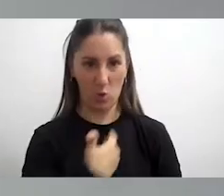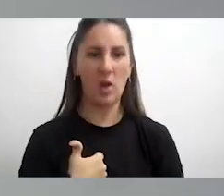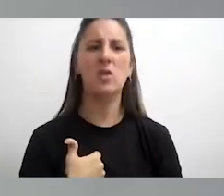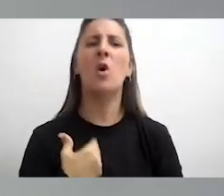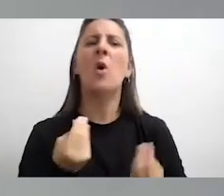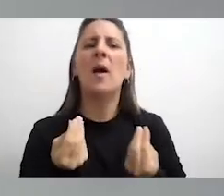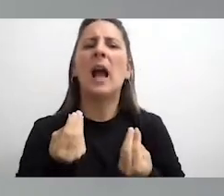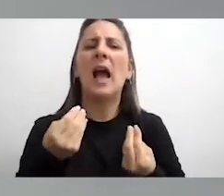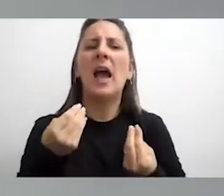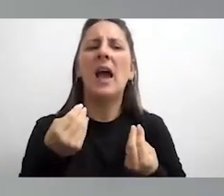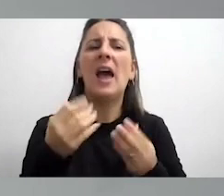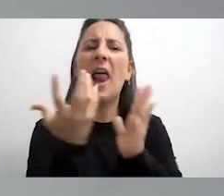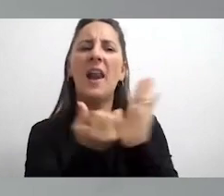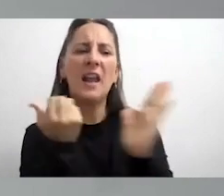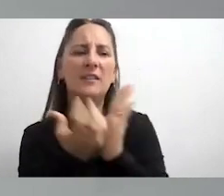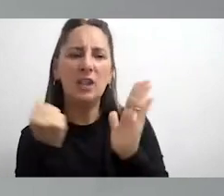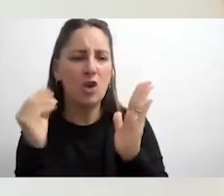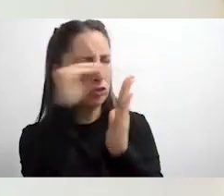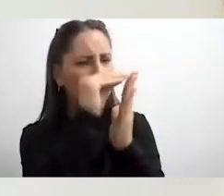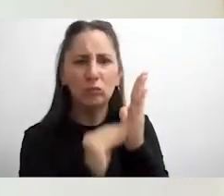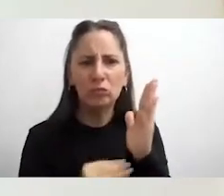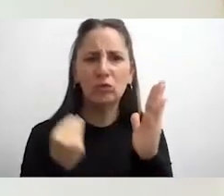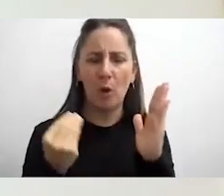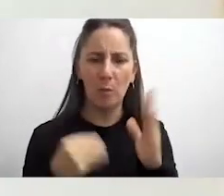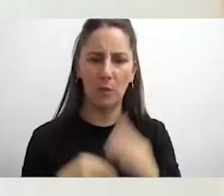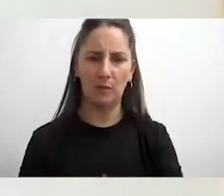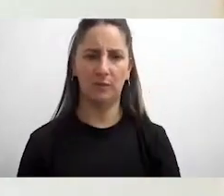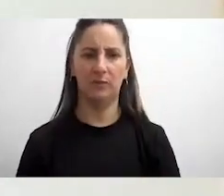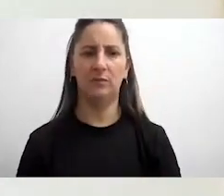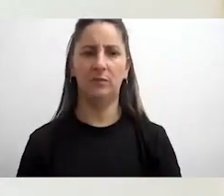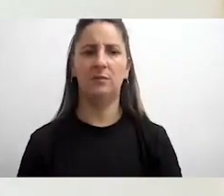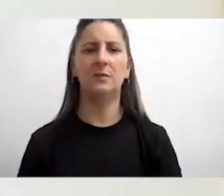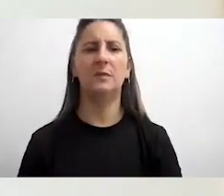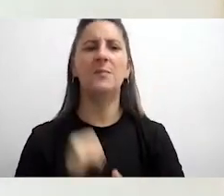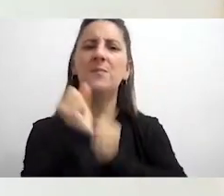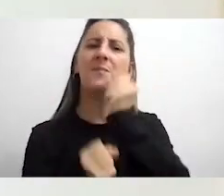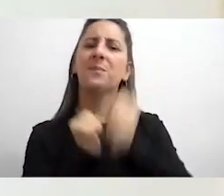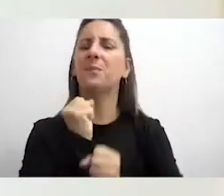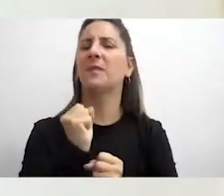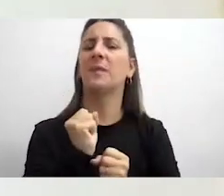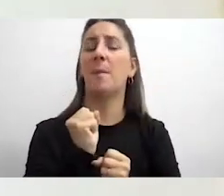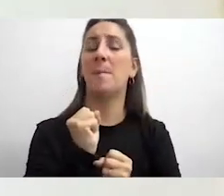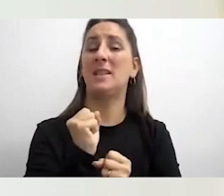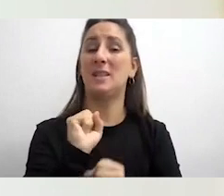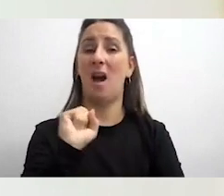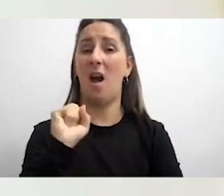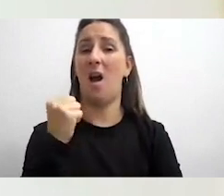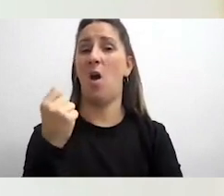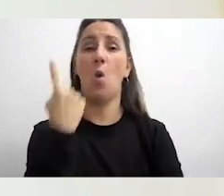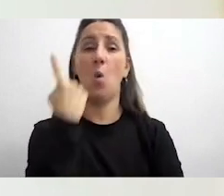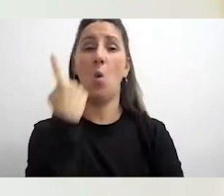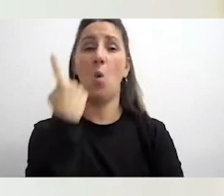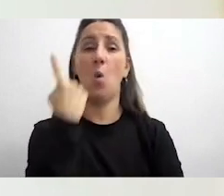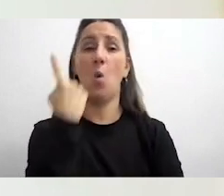retiros? Los retiros. En una unipersonal, un recibo que se